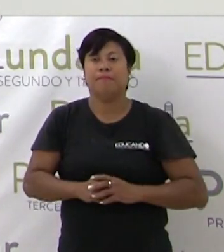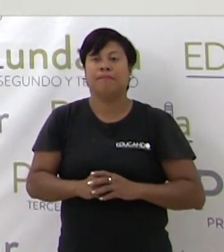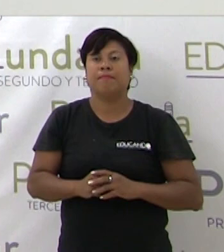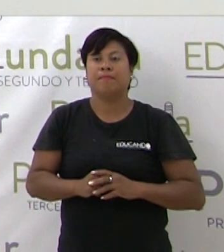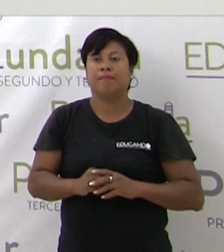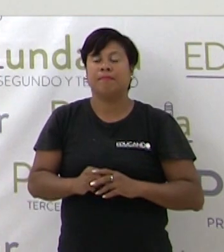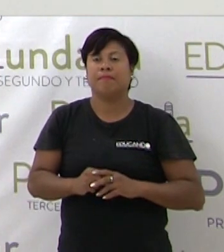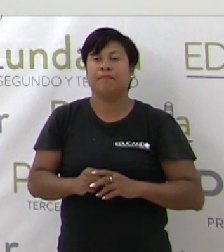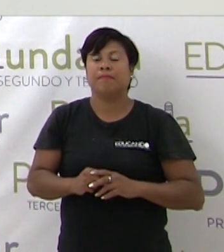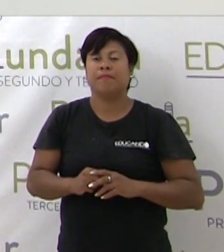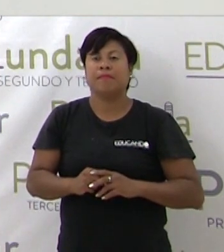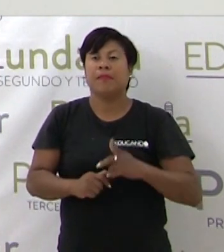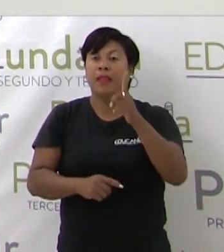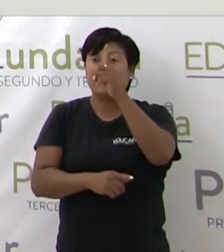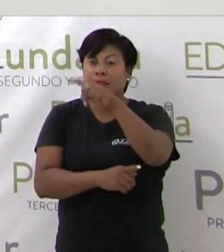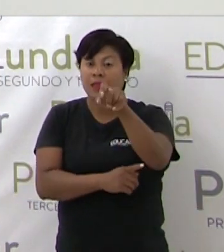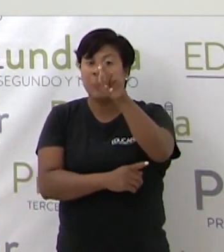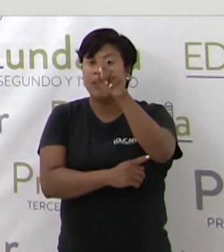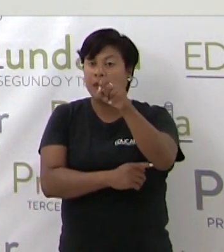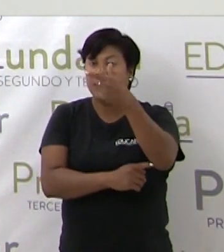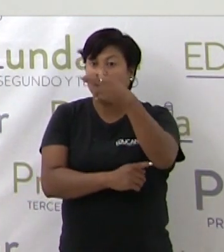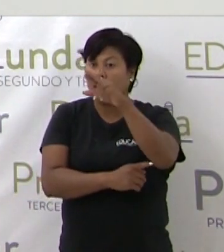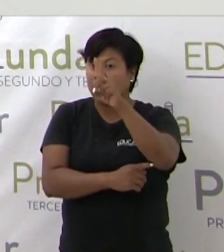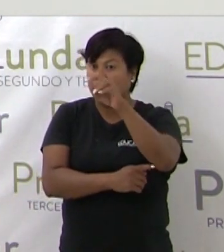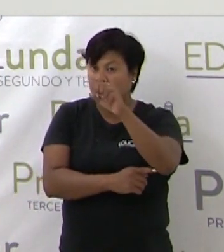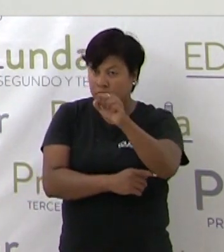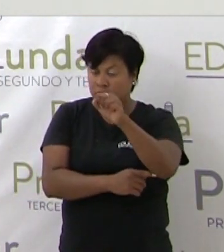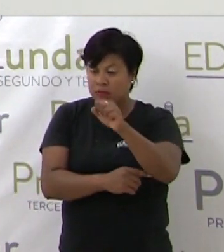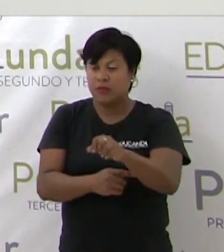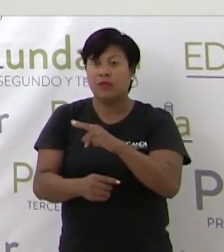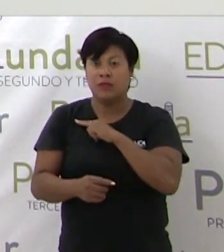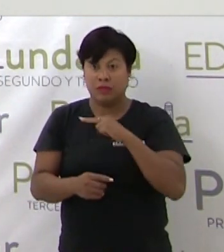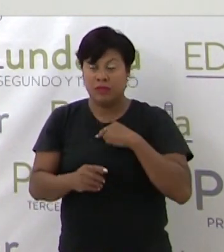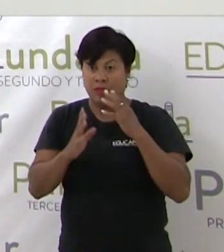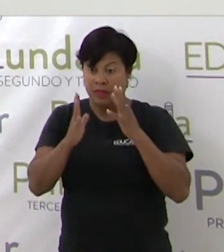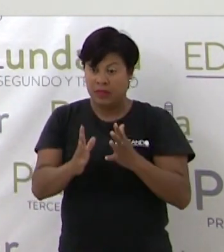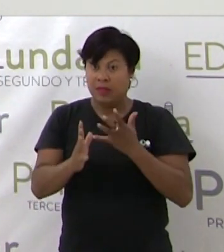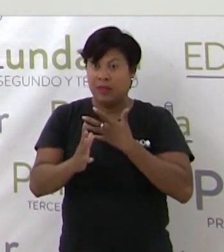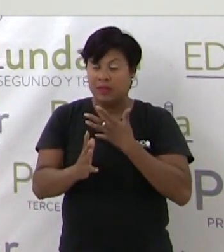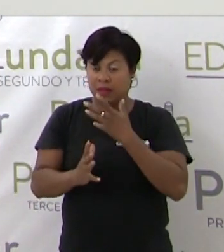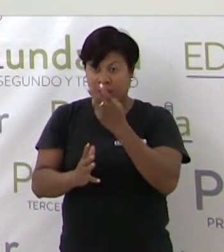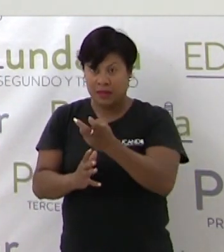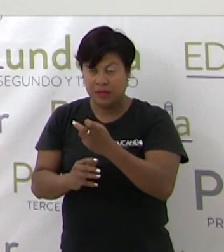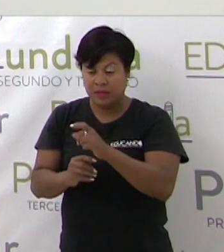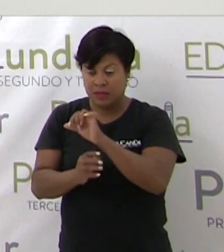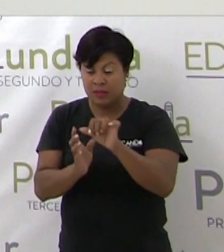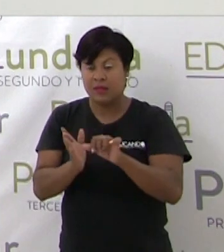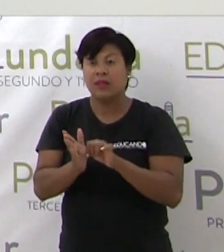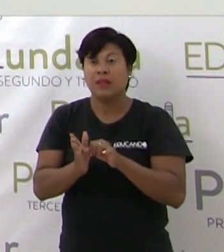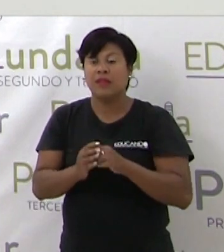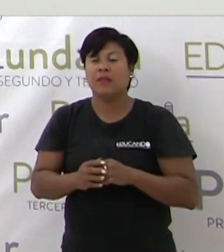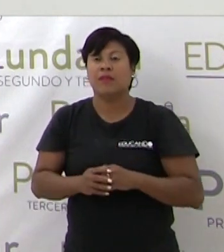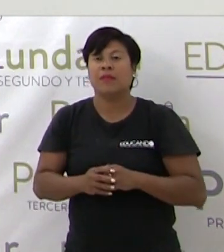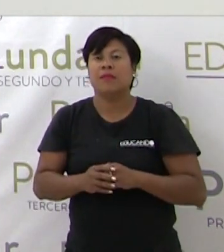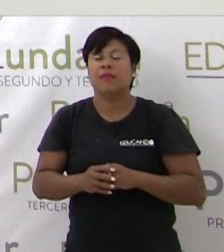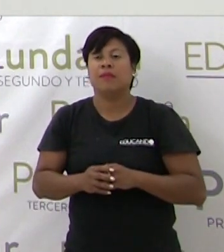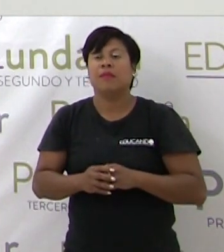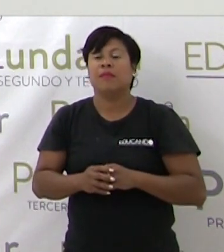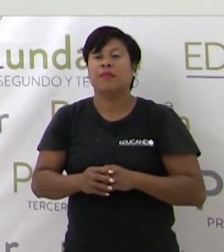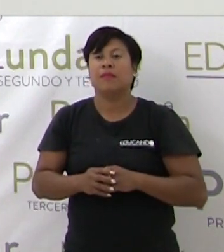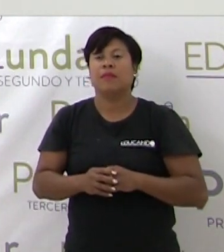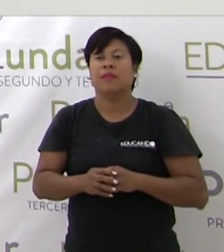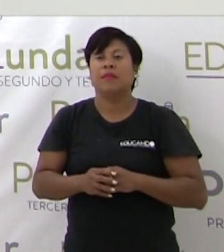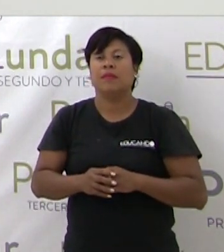como lo tenemos acá, y una vez que ya tengo ubicado esto en el centro, voy a mover un poquito